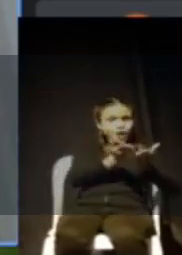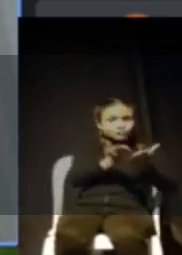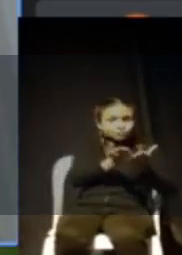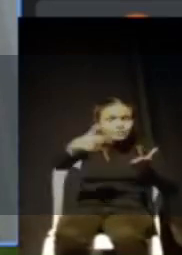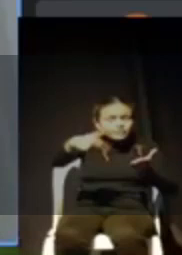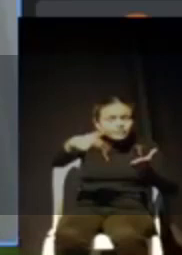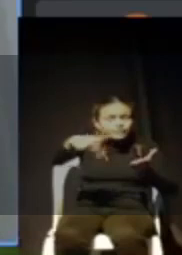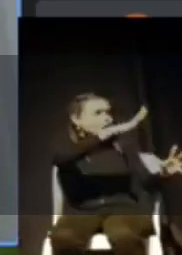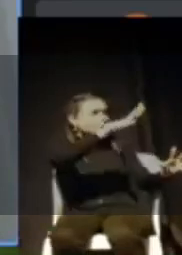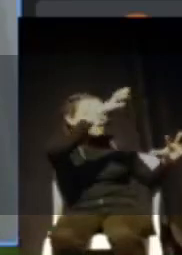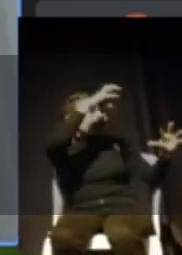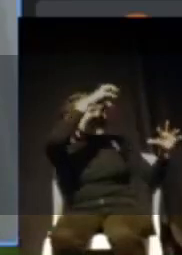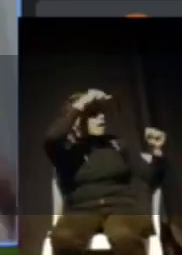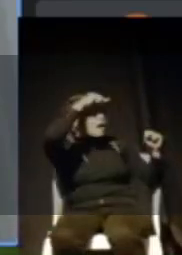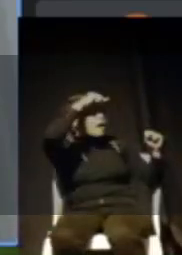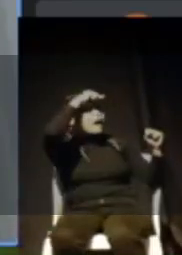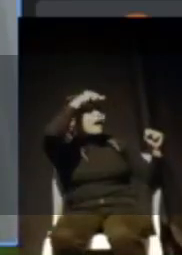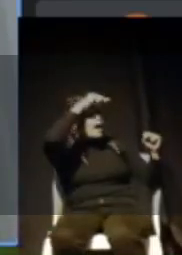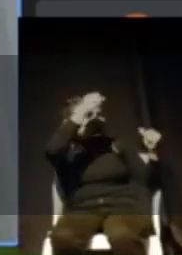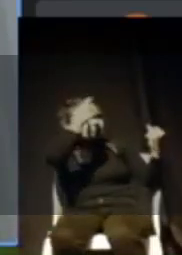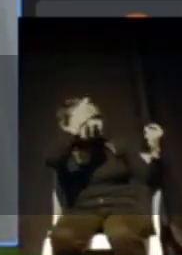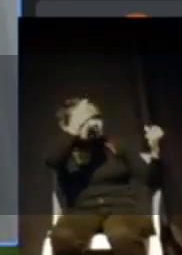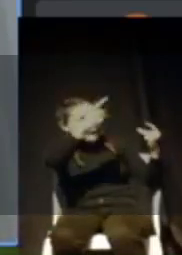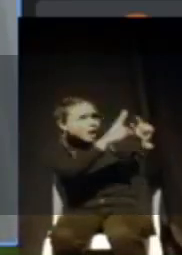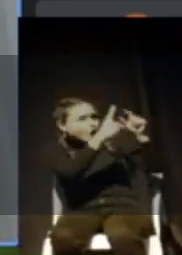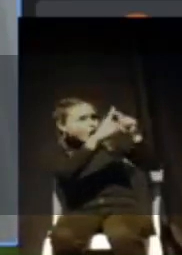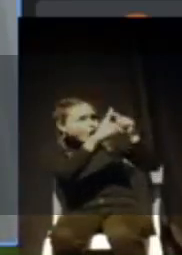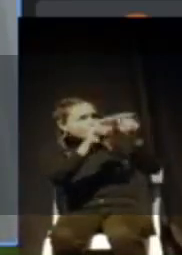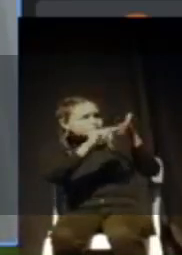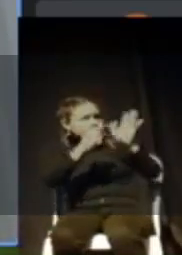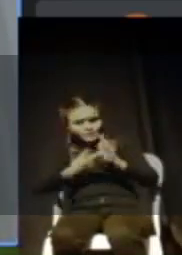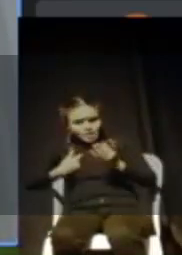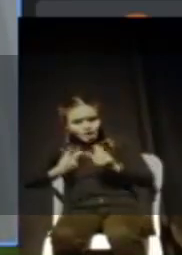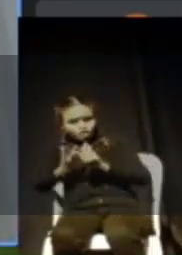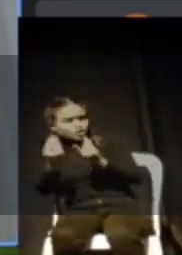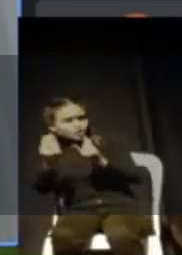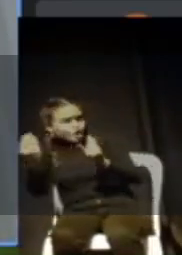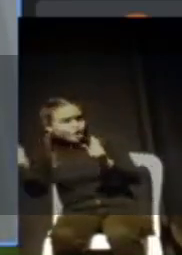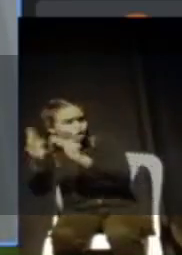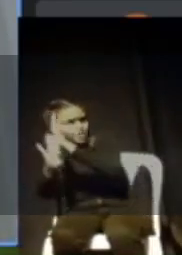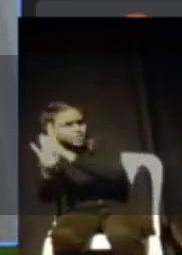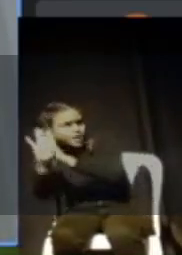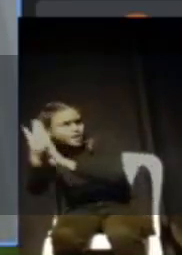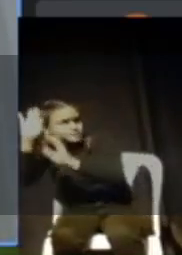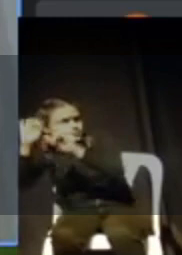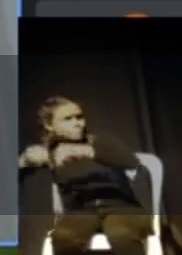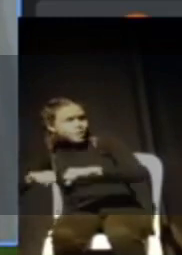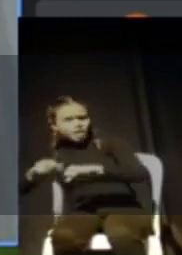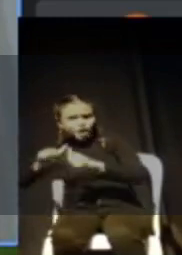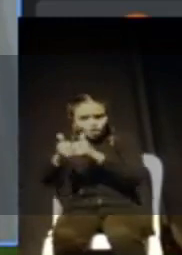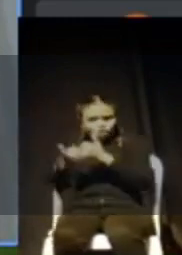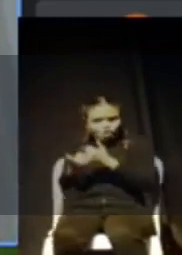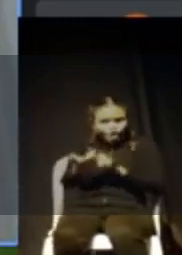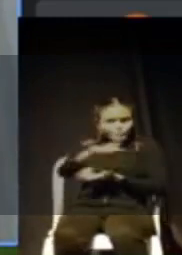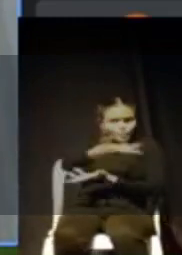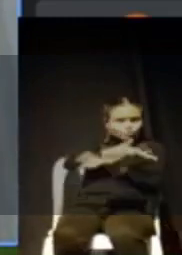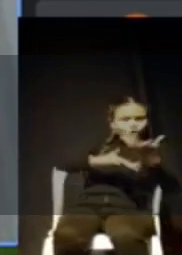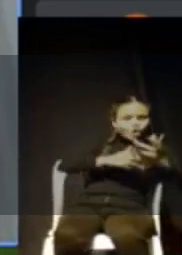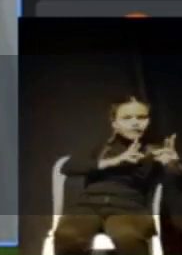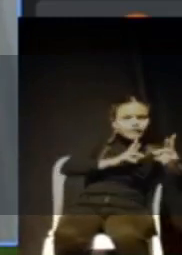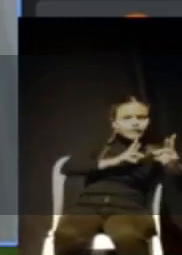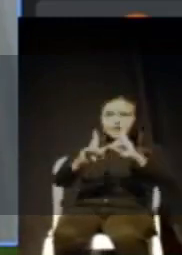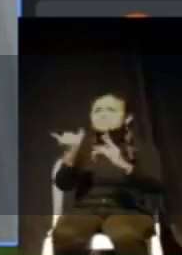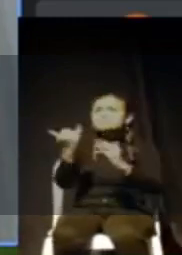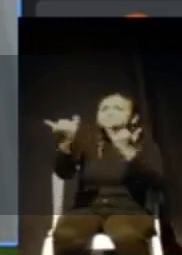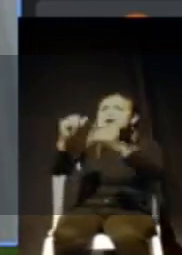concebida como un derivado lógico de la conceptualización del etnodesarrollo que presupone un cambio total en las relaciones que la